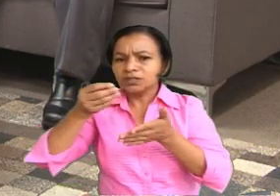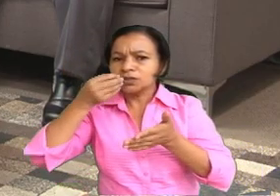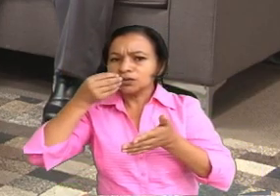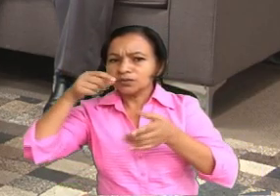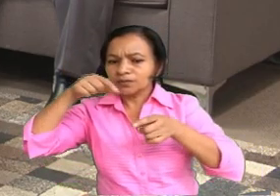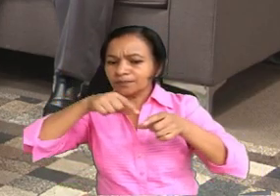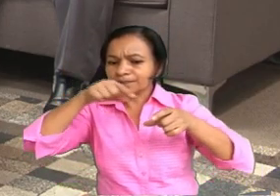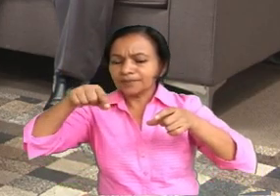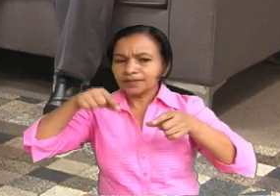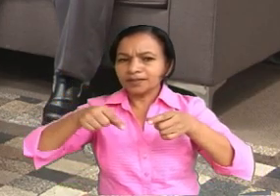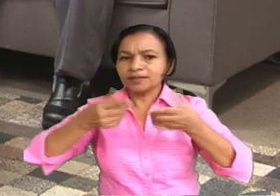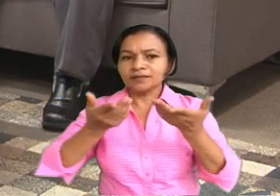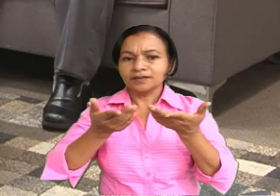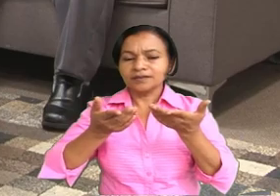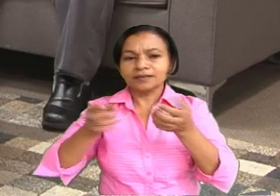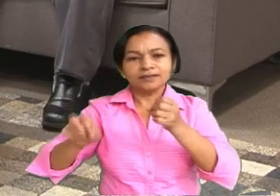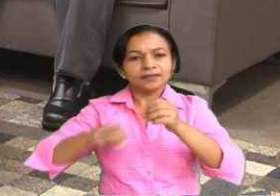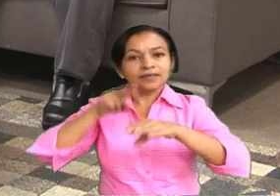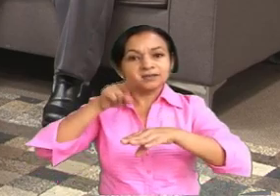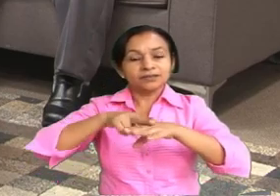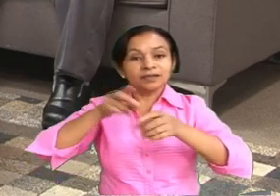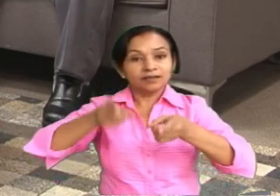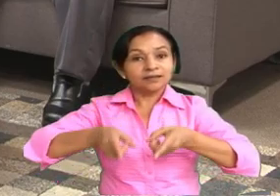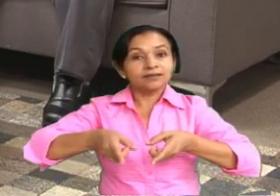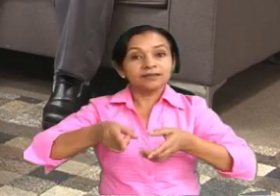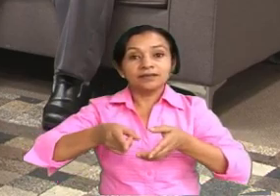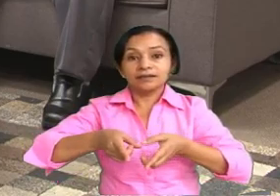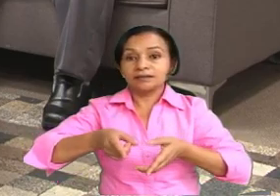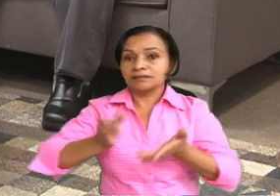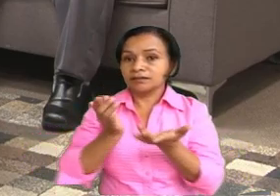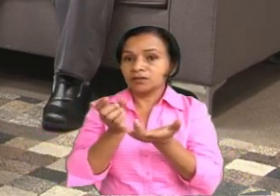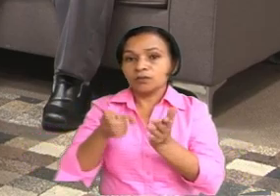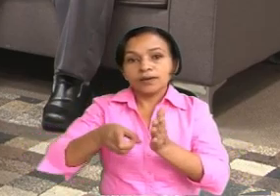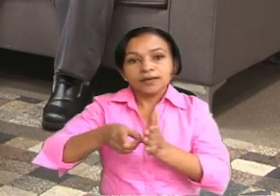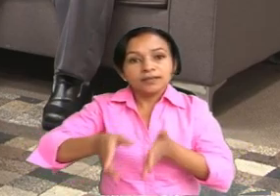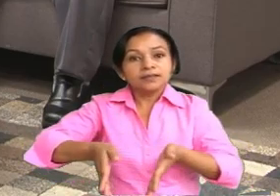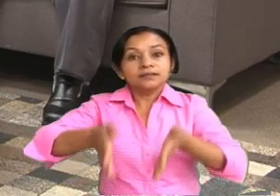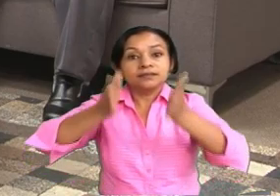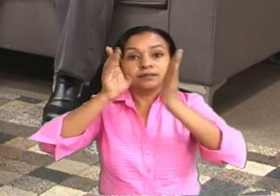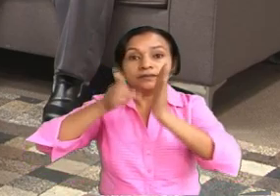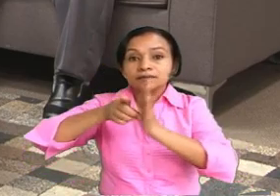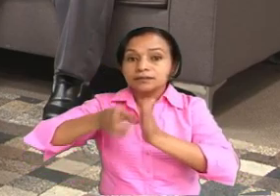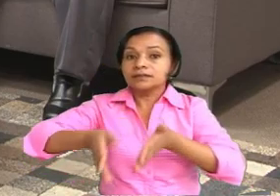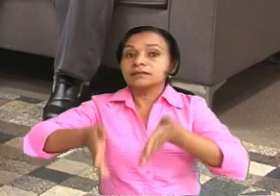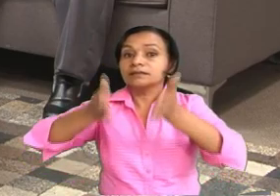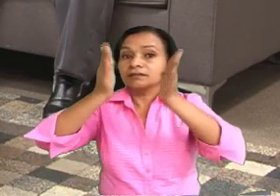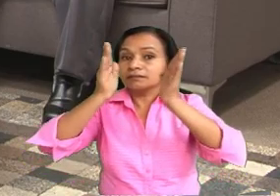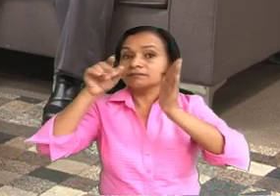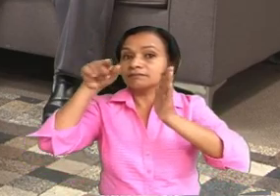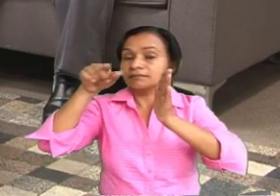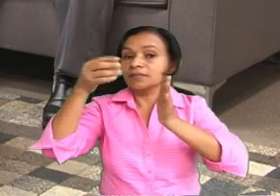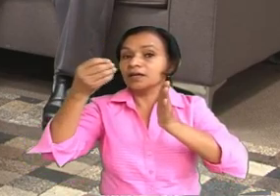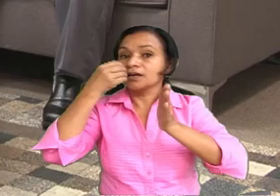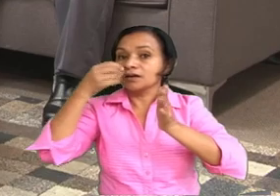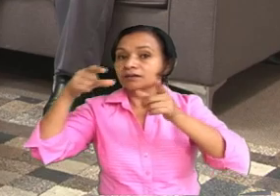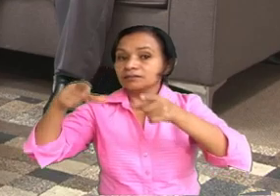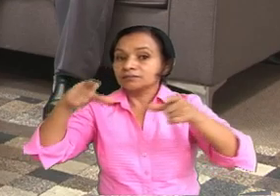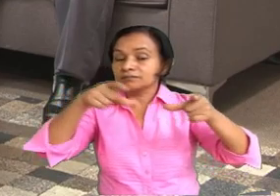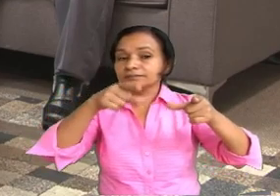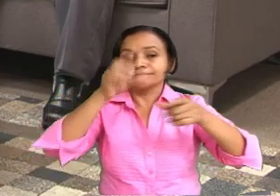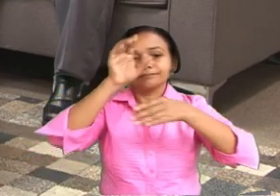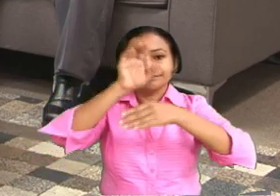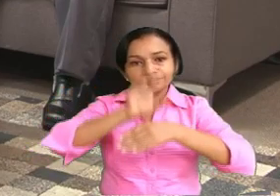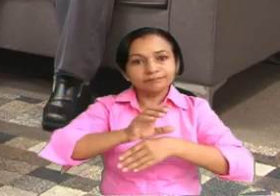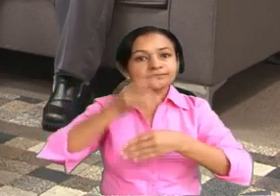nivel nacional lo van a hacer en Diriamba, nos dijeron. Entonces, ahí estamos rescatando nuestras tradiciones.